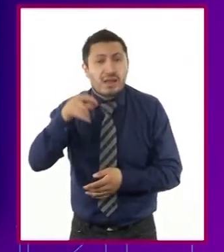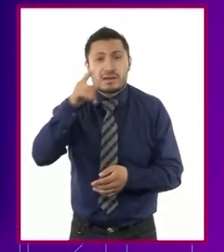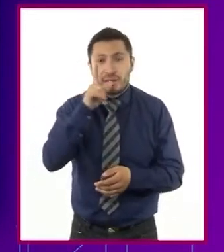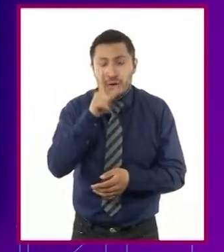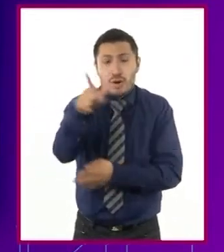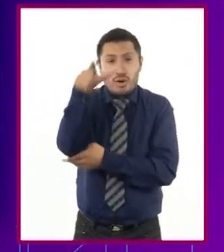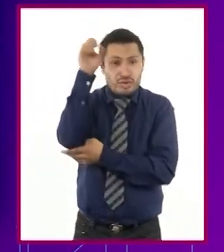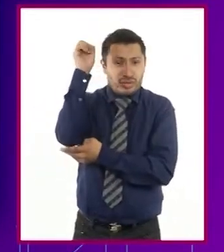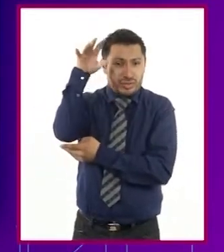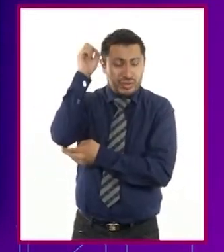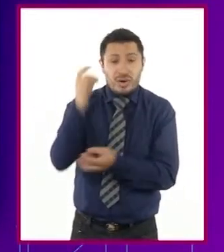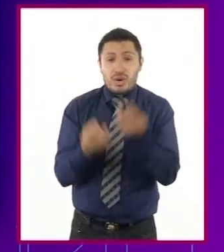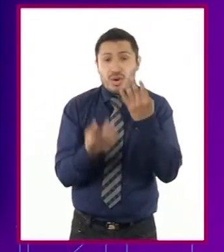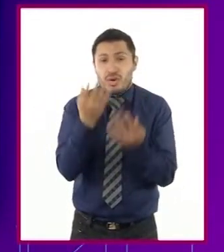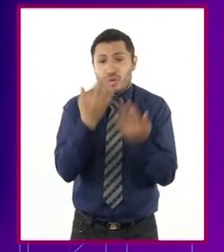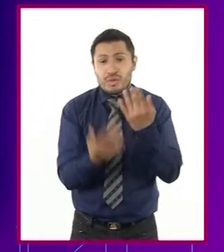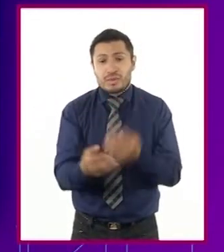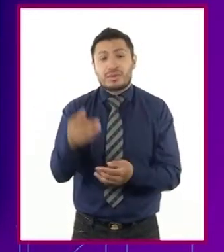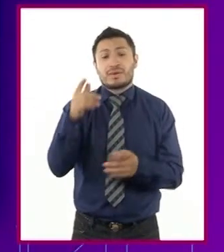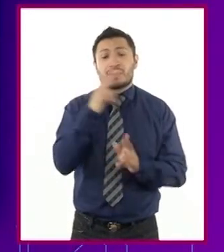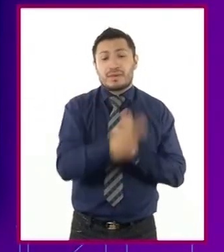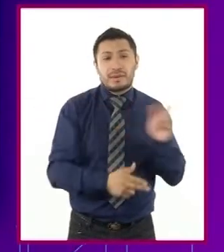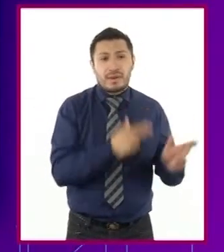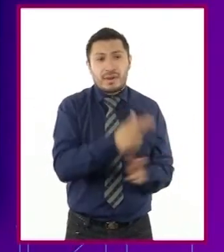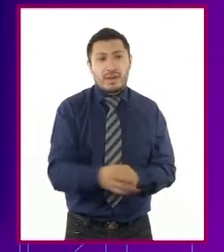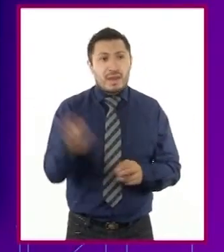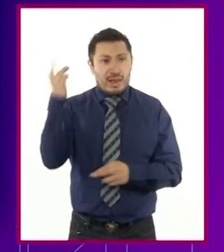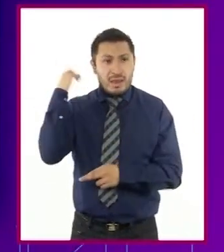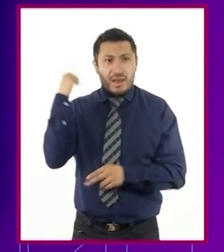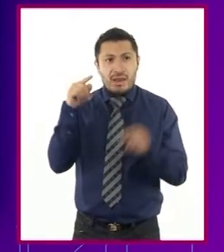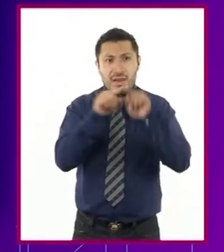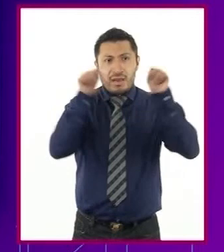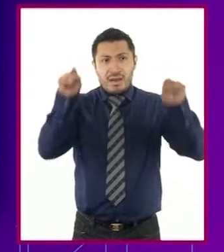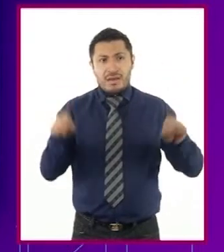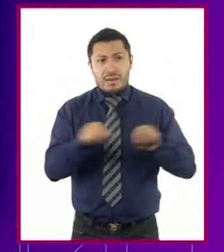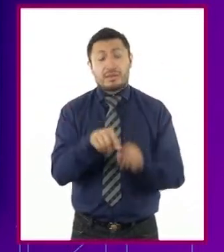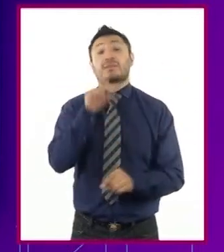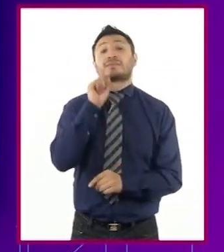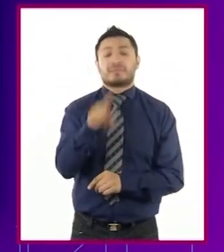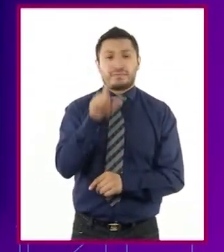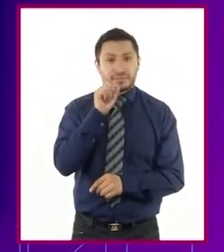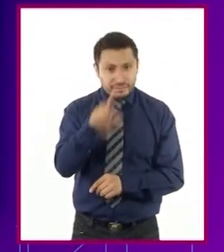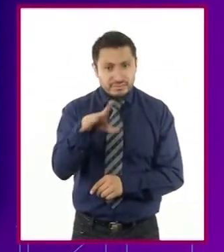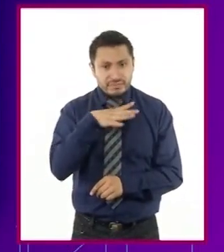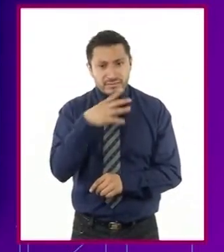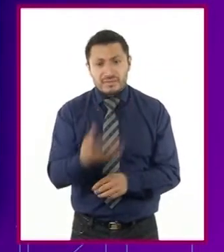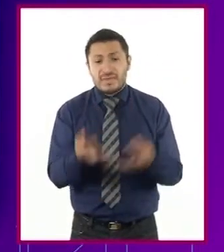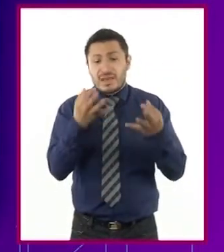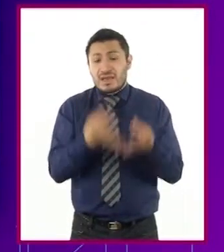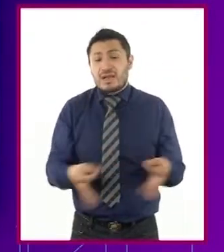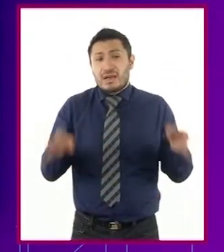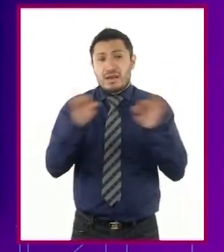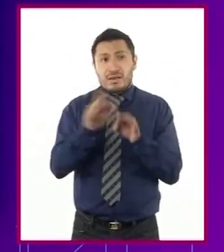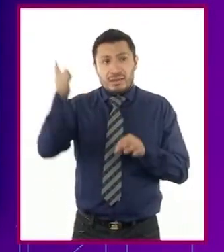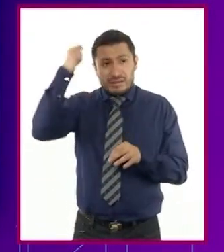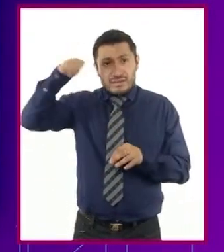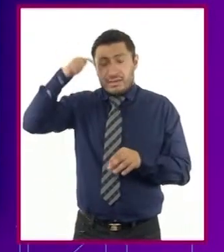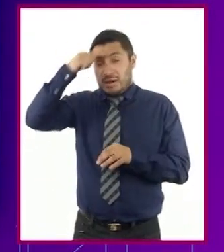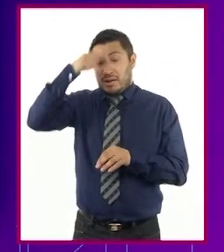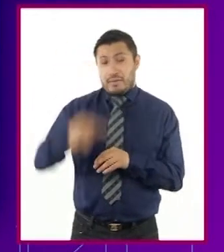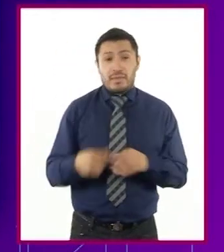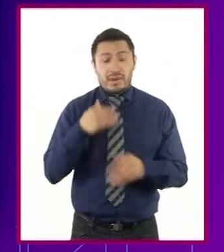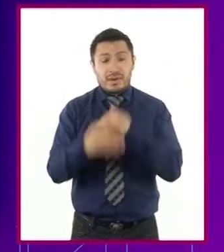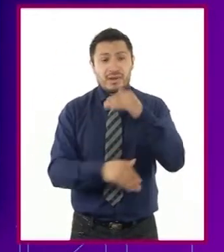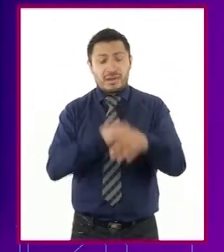lámpara incandescente, el tranvía y la radio. Además, se sentaron las bases para los avances tecnológicos